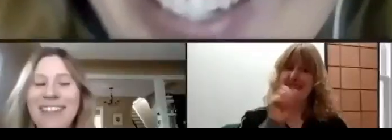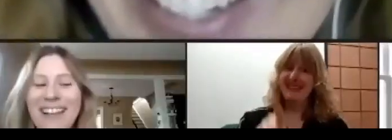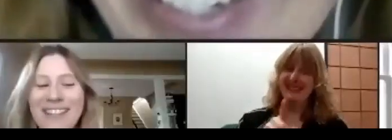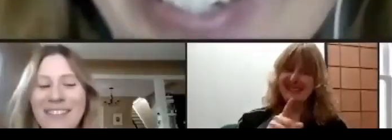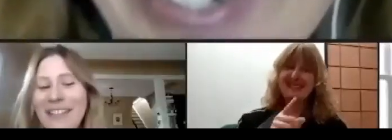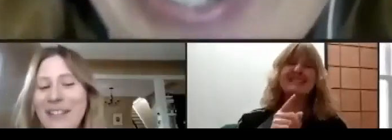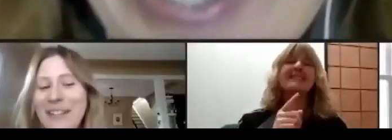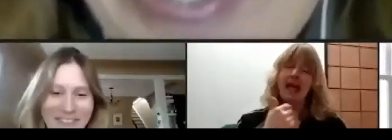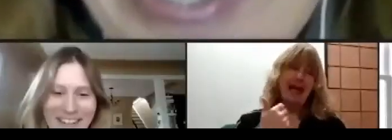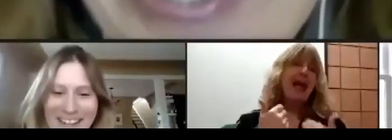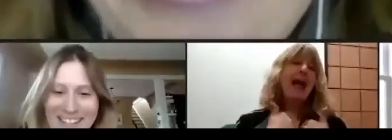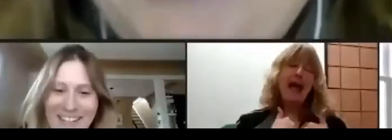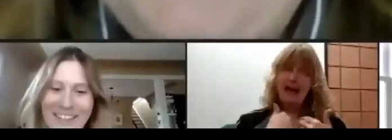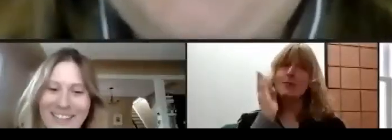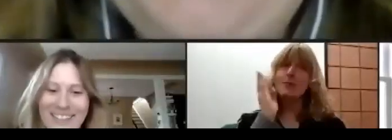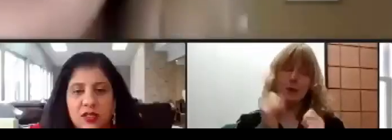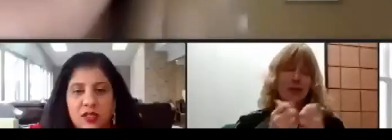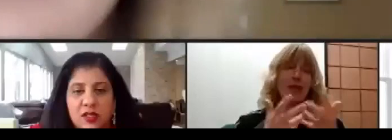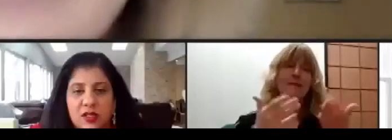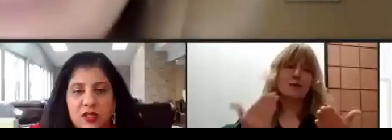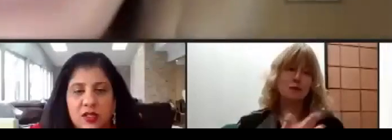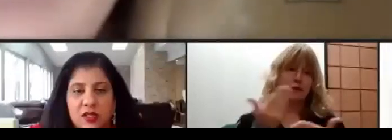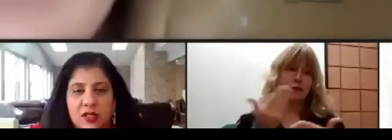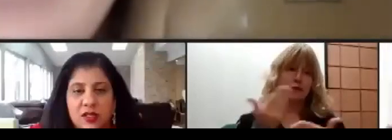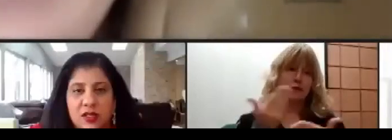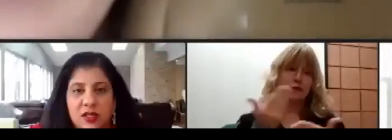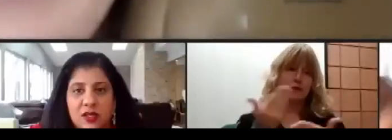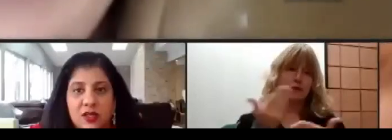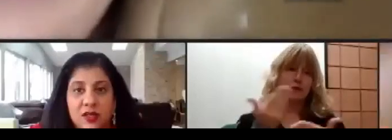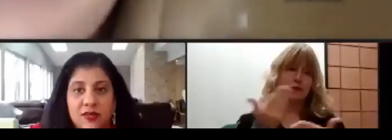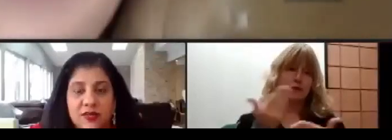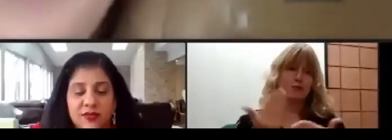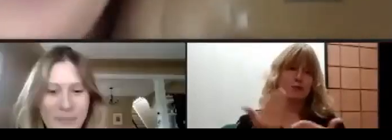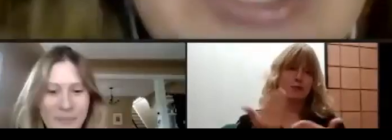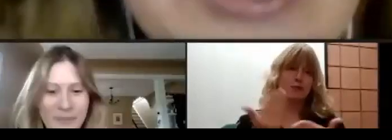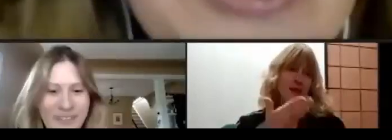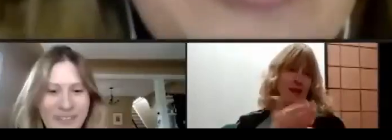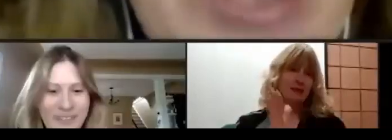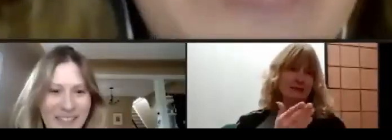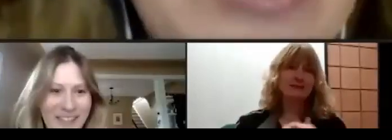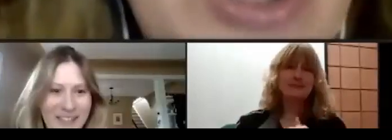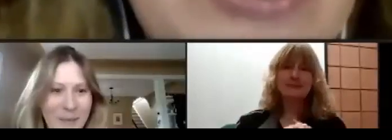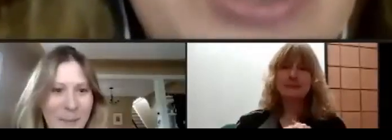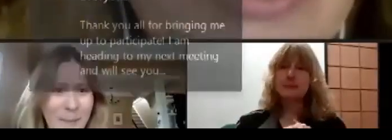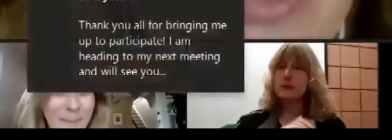henna hay veces vienes con nosotros con una presentación tienes una presentación hoy